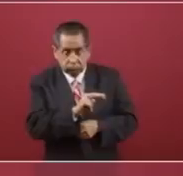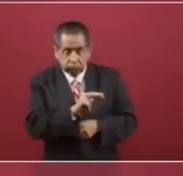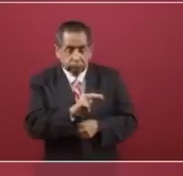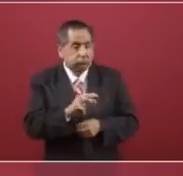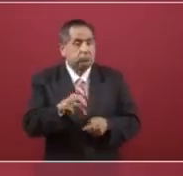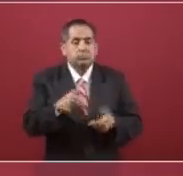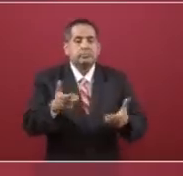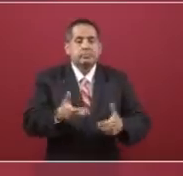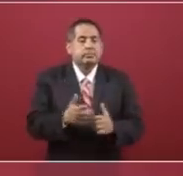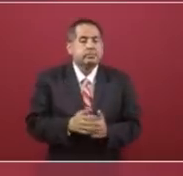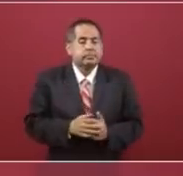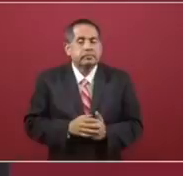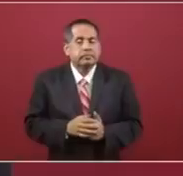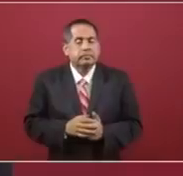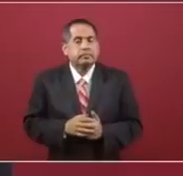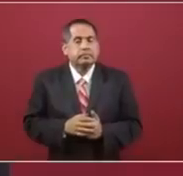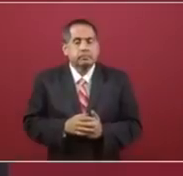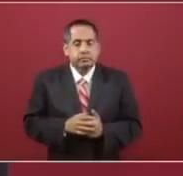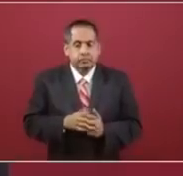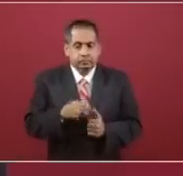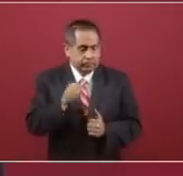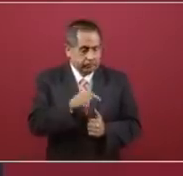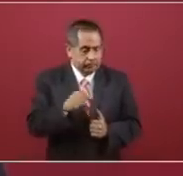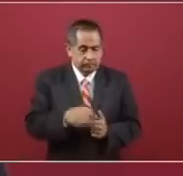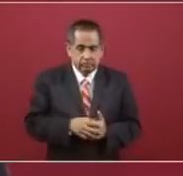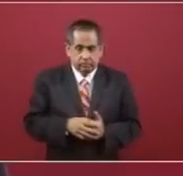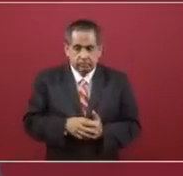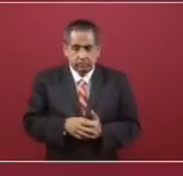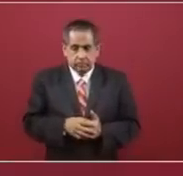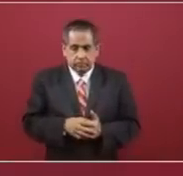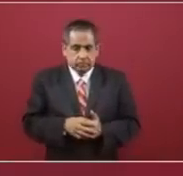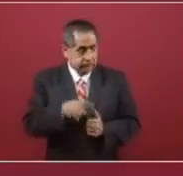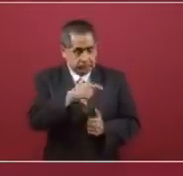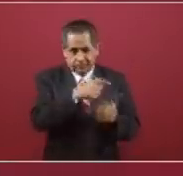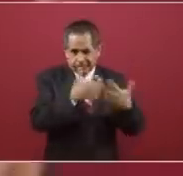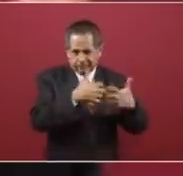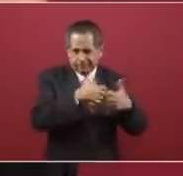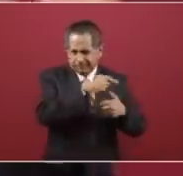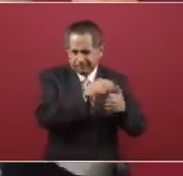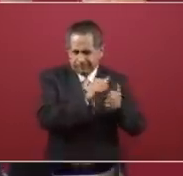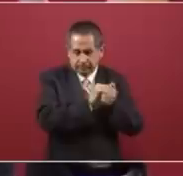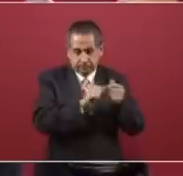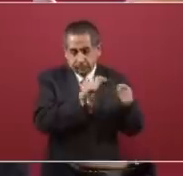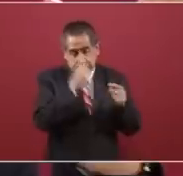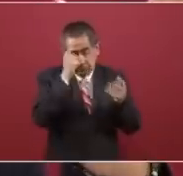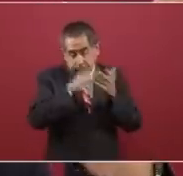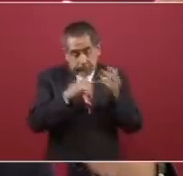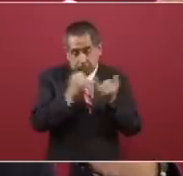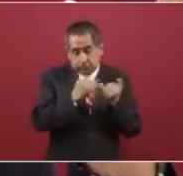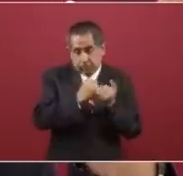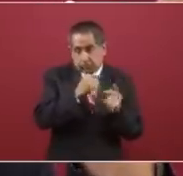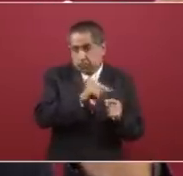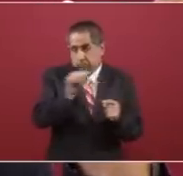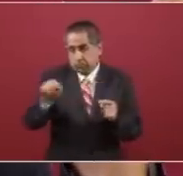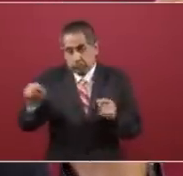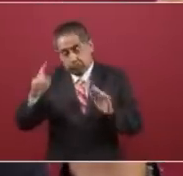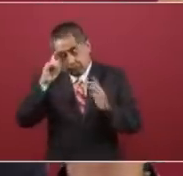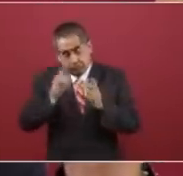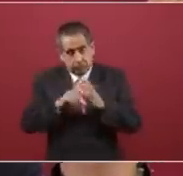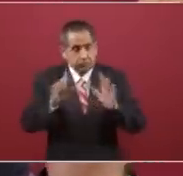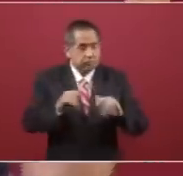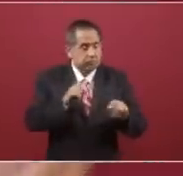hicieron en esa, en esa refinería, y así debe estar en otras